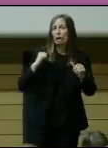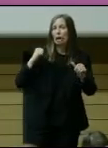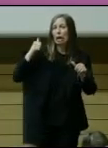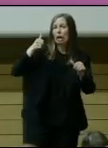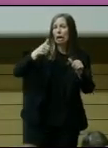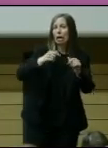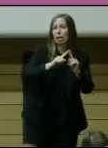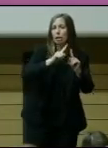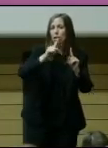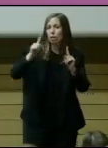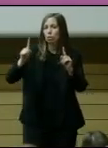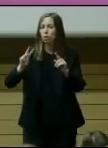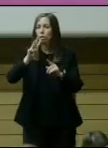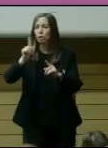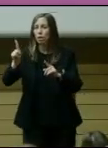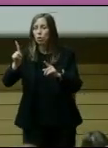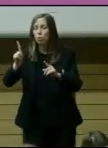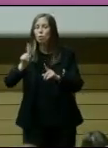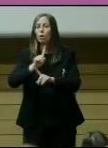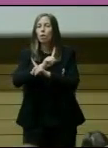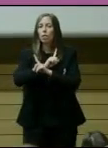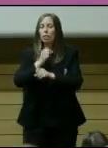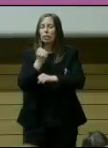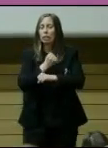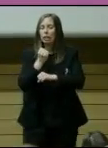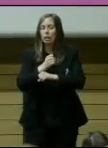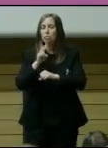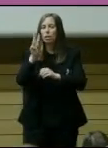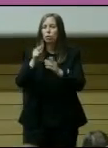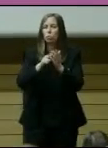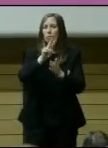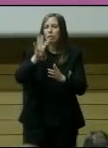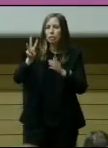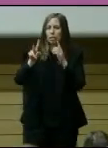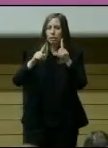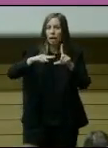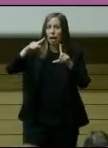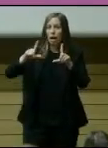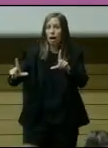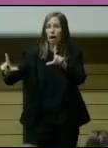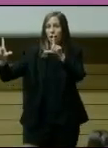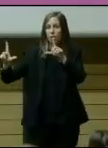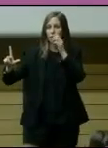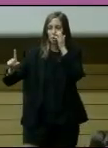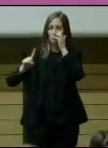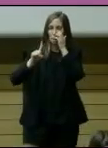2018 a 31 de diciembre de 2023. Y lo que podéis ver en este gráfico son